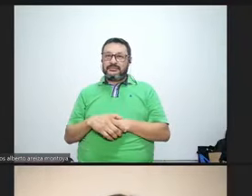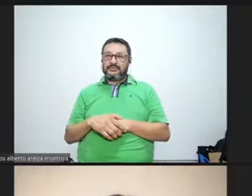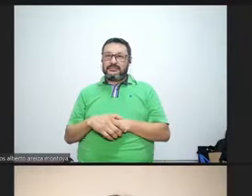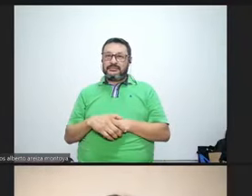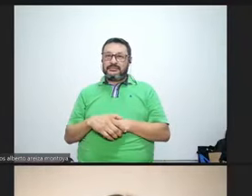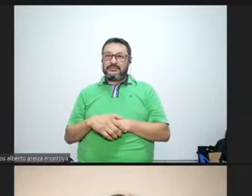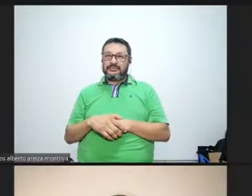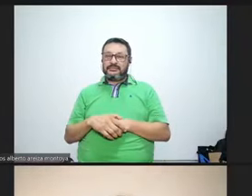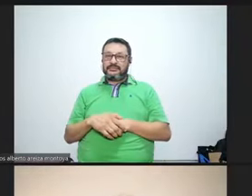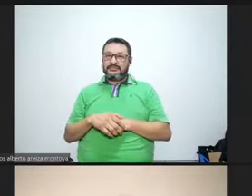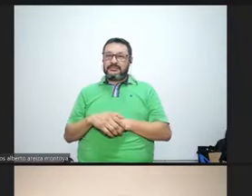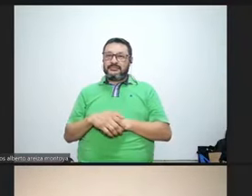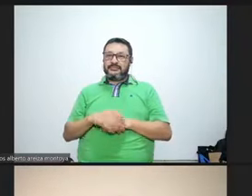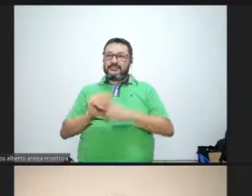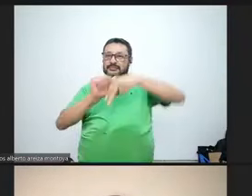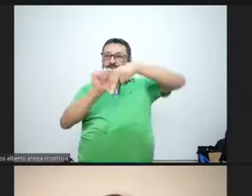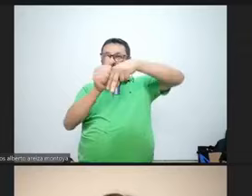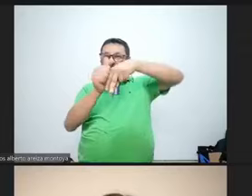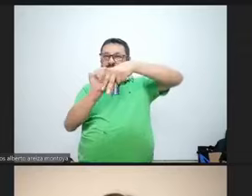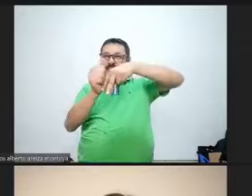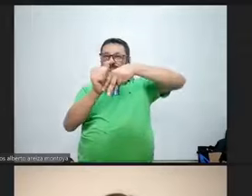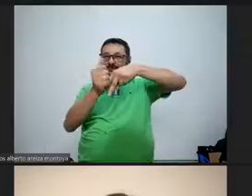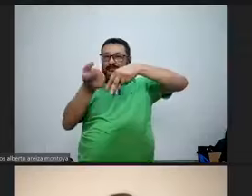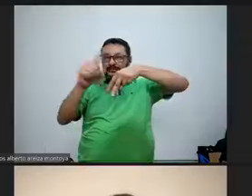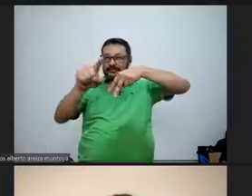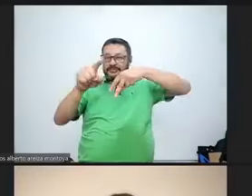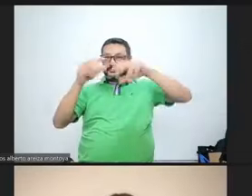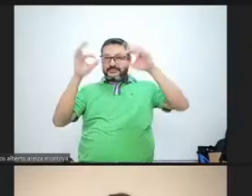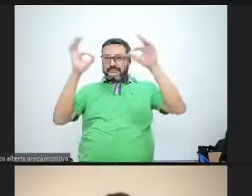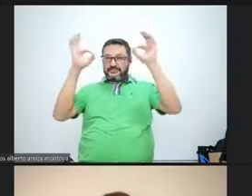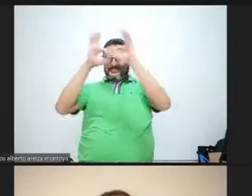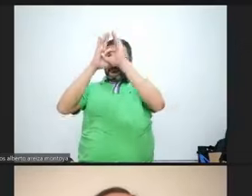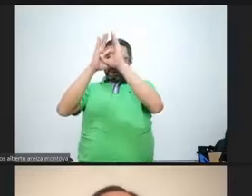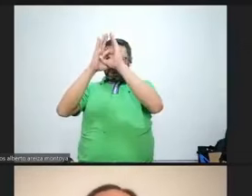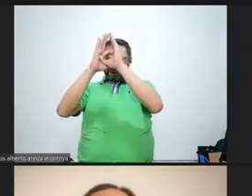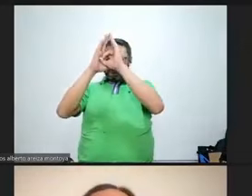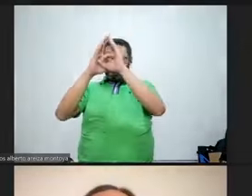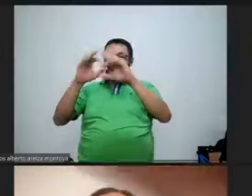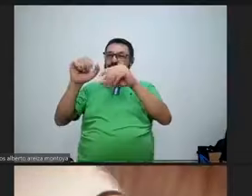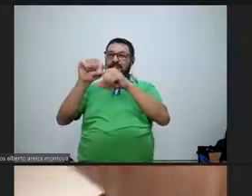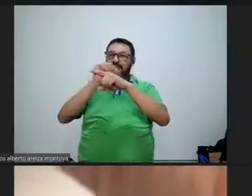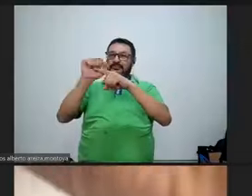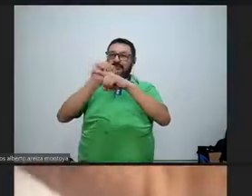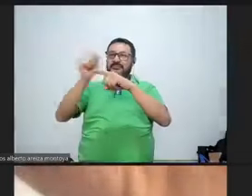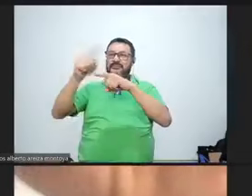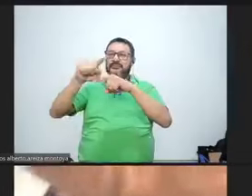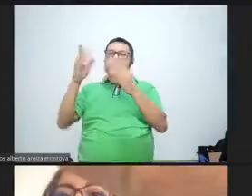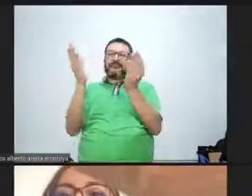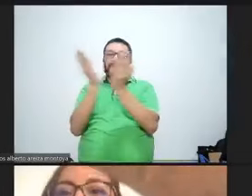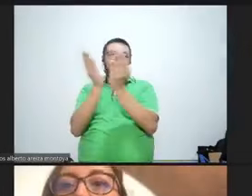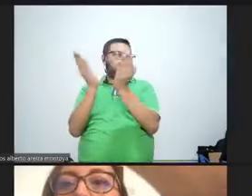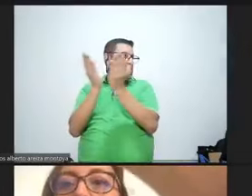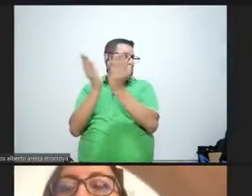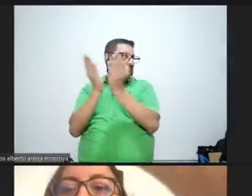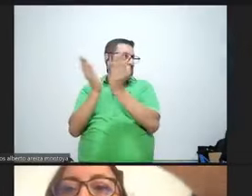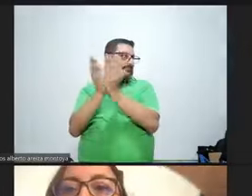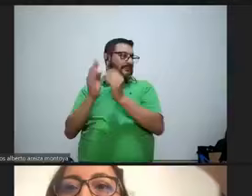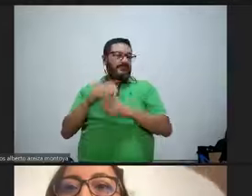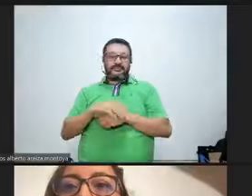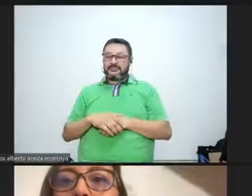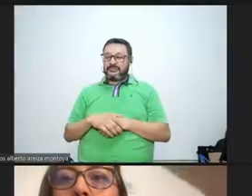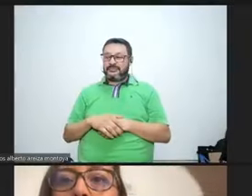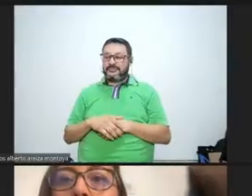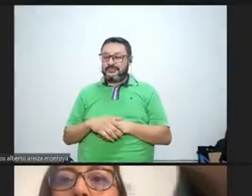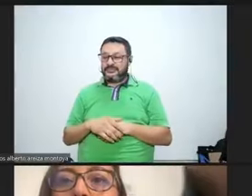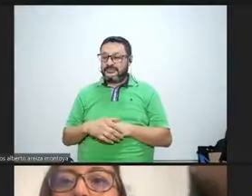deporte, pero que enfocaran hacia el estudio, porque el deporte no va a durar toda la vida, y que eso es una